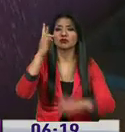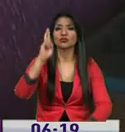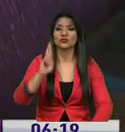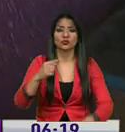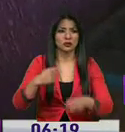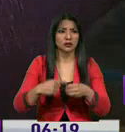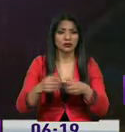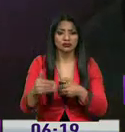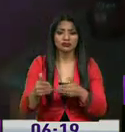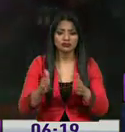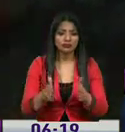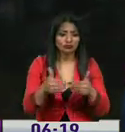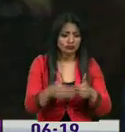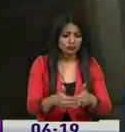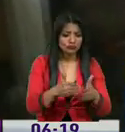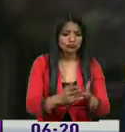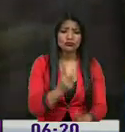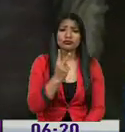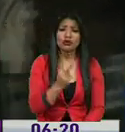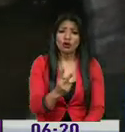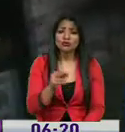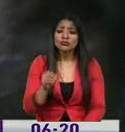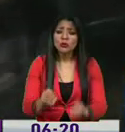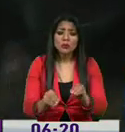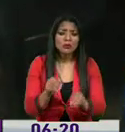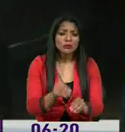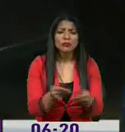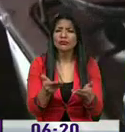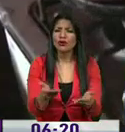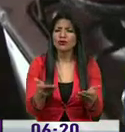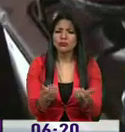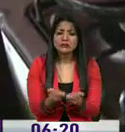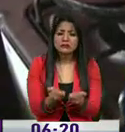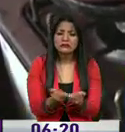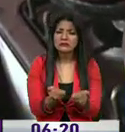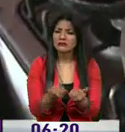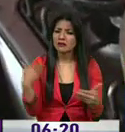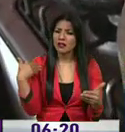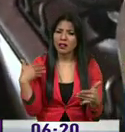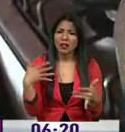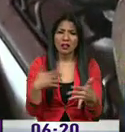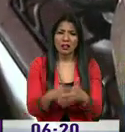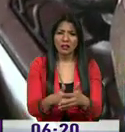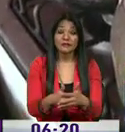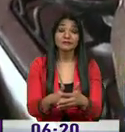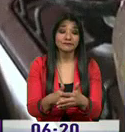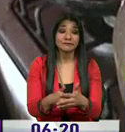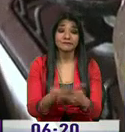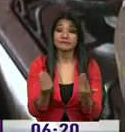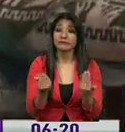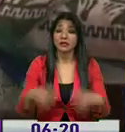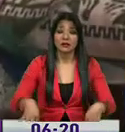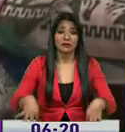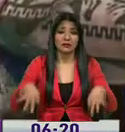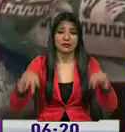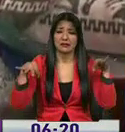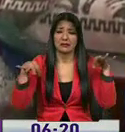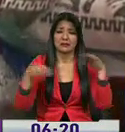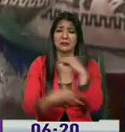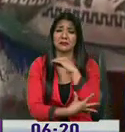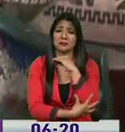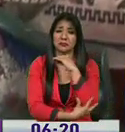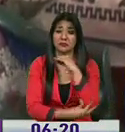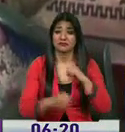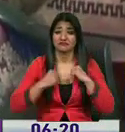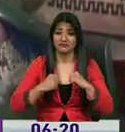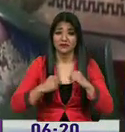apenas 2 cuartos, en donde han acomodado las pocas pertenencias de las que se han hecho a lo largo de los años y con los escasos recursos económicos que tienen.